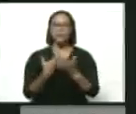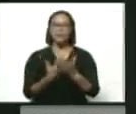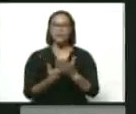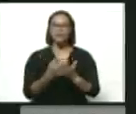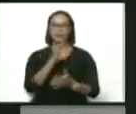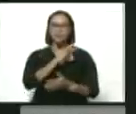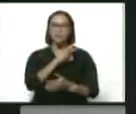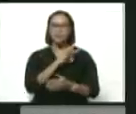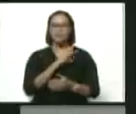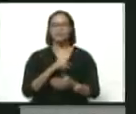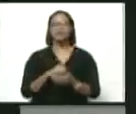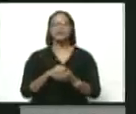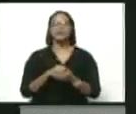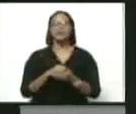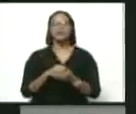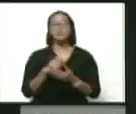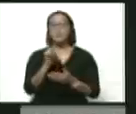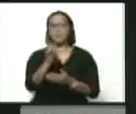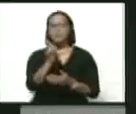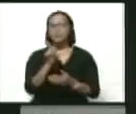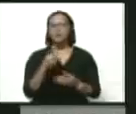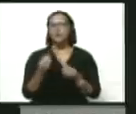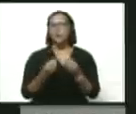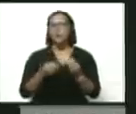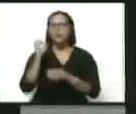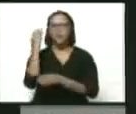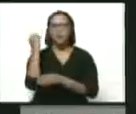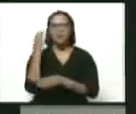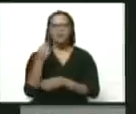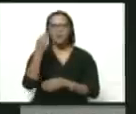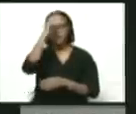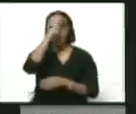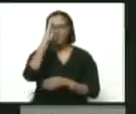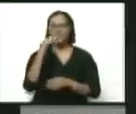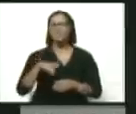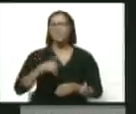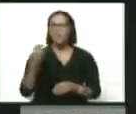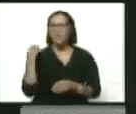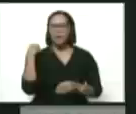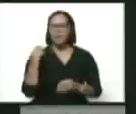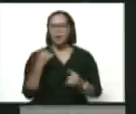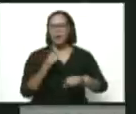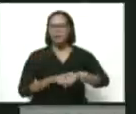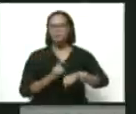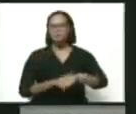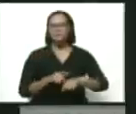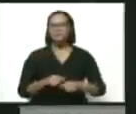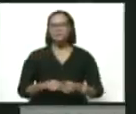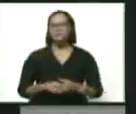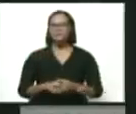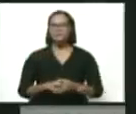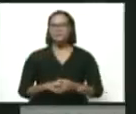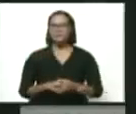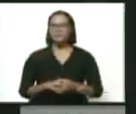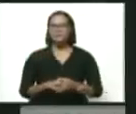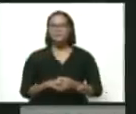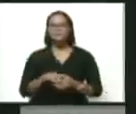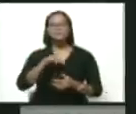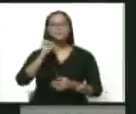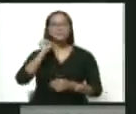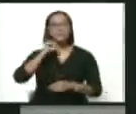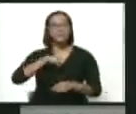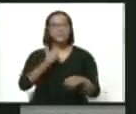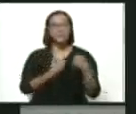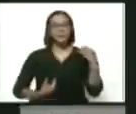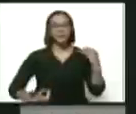de Venezuela. ¿Cómo van esos congresos, Diosdado? ¿Qué me puedes informar de última hora? Sí, presidente, fíjese,